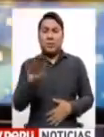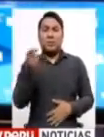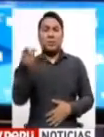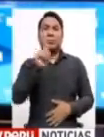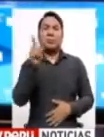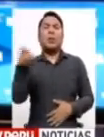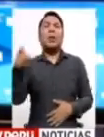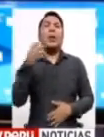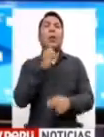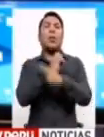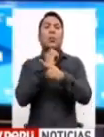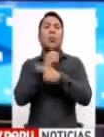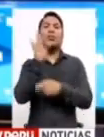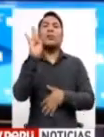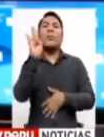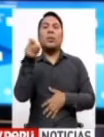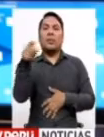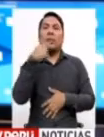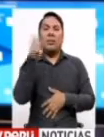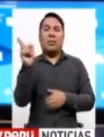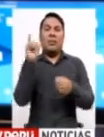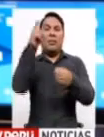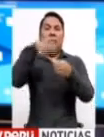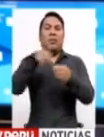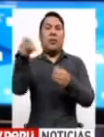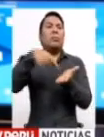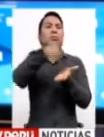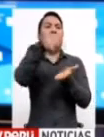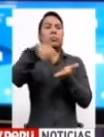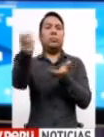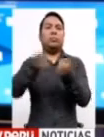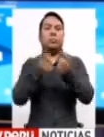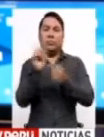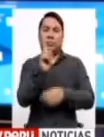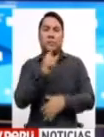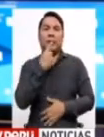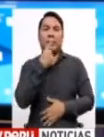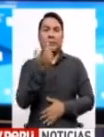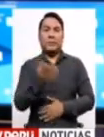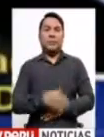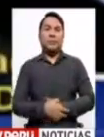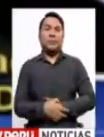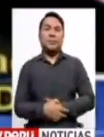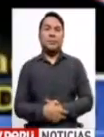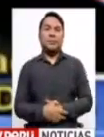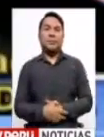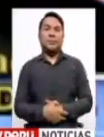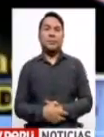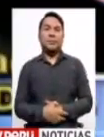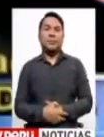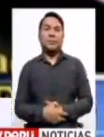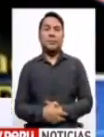dado luz verde para resolver asuntos militares cuando fue ministro de Defensa.